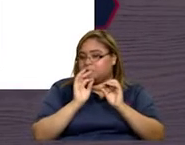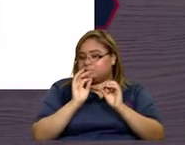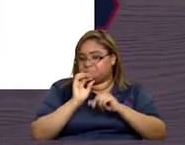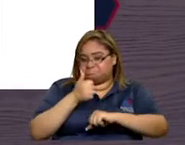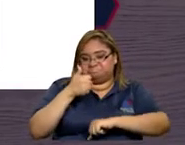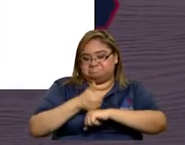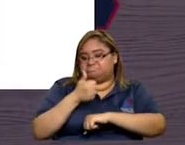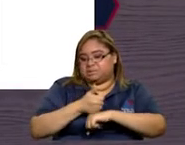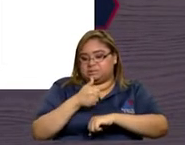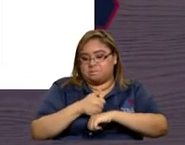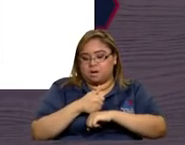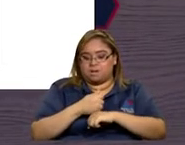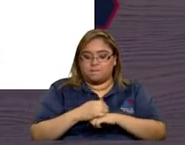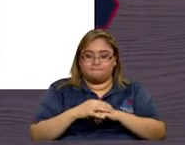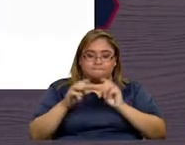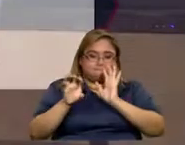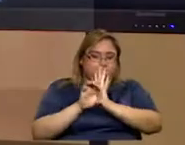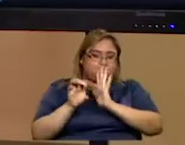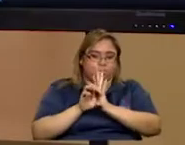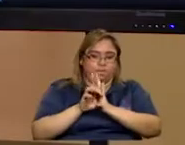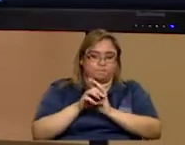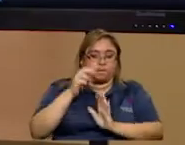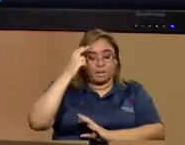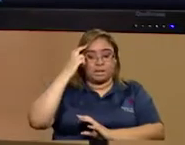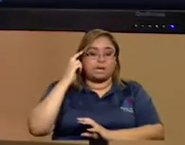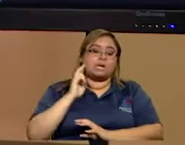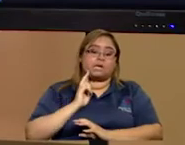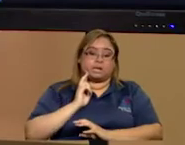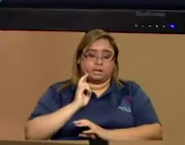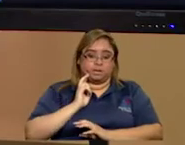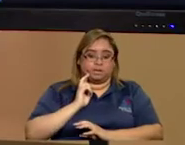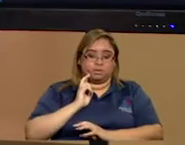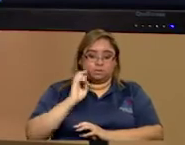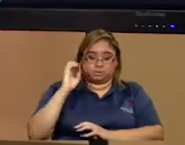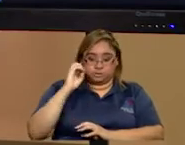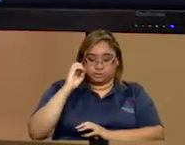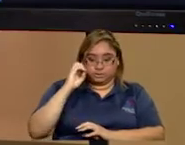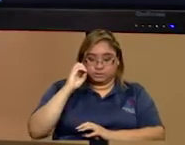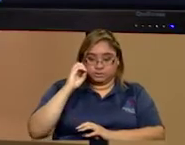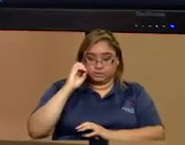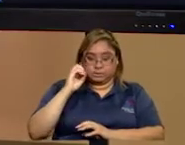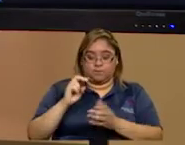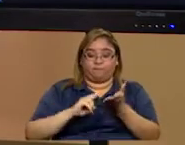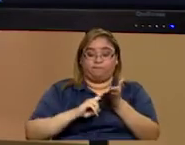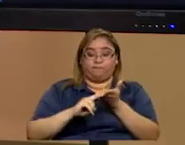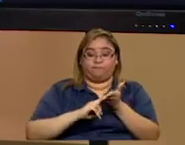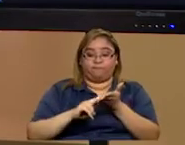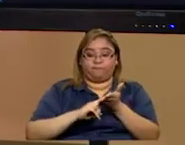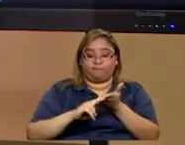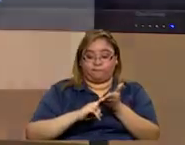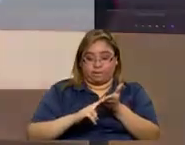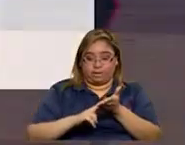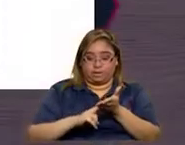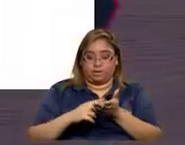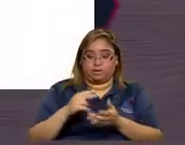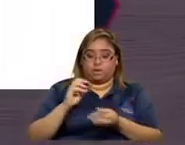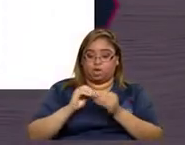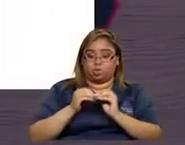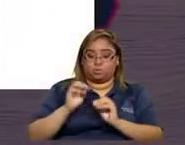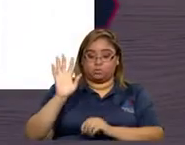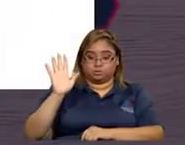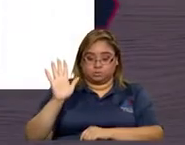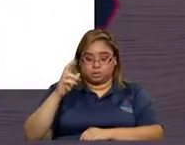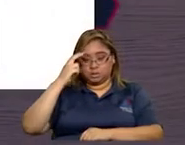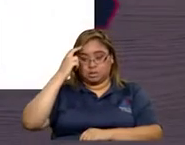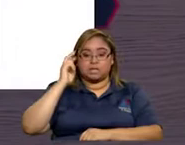suma. Por ejemplo, tenemos negro, que es 0, tenemos verde, que es 5, negro,